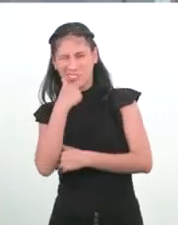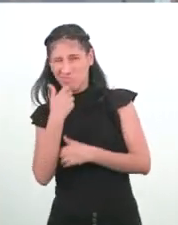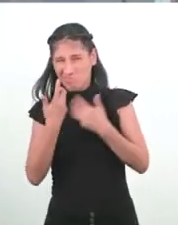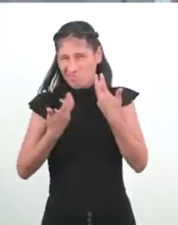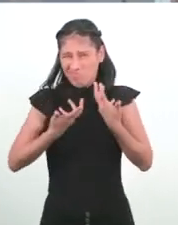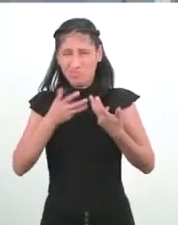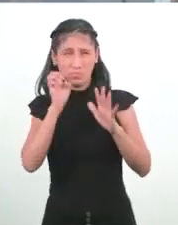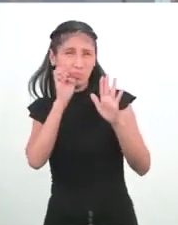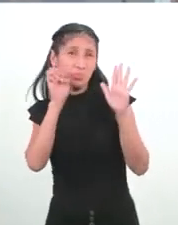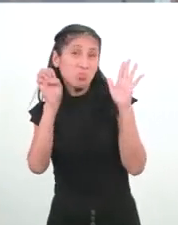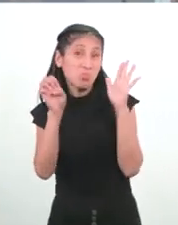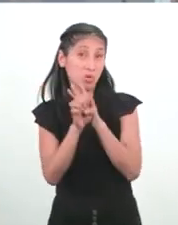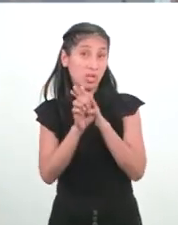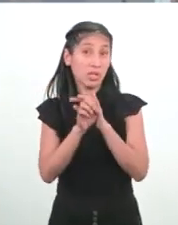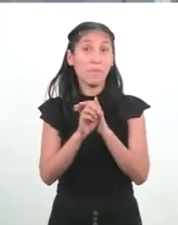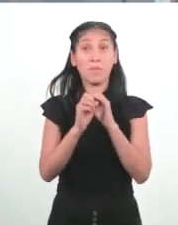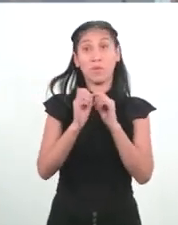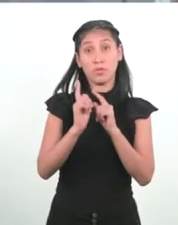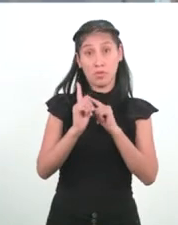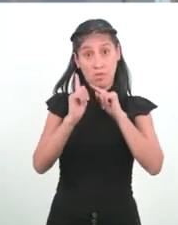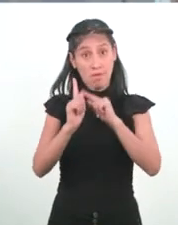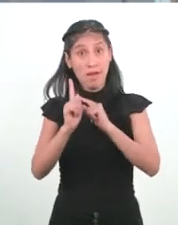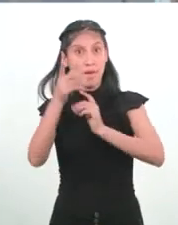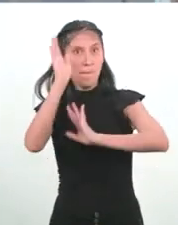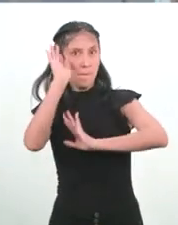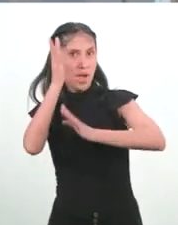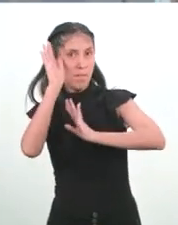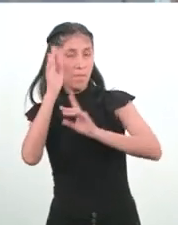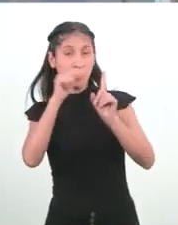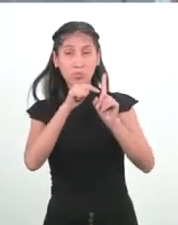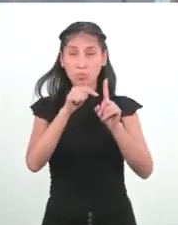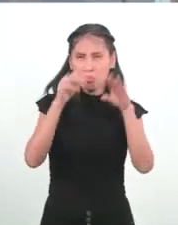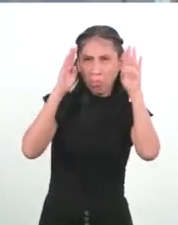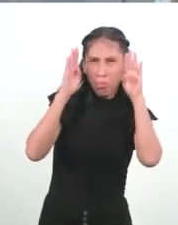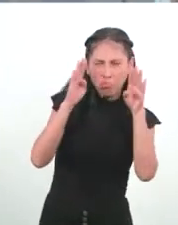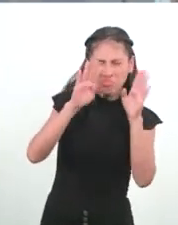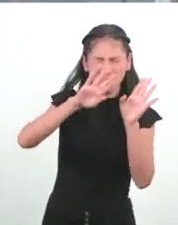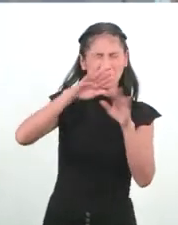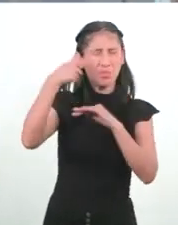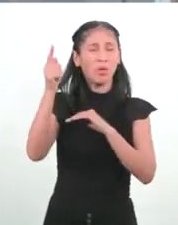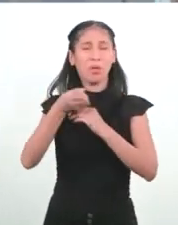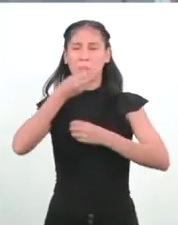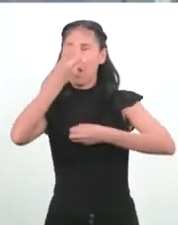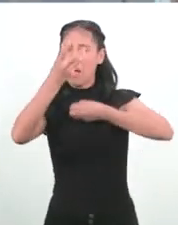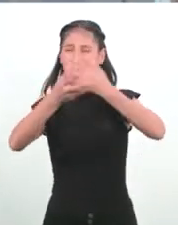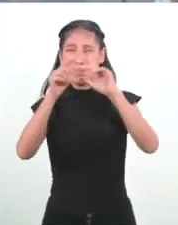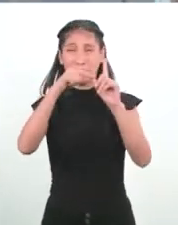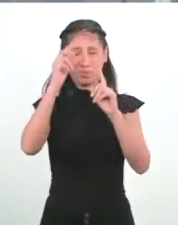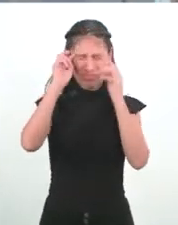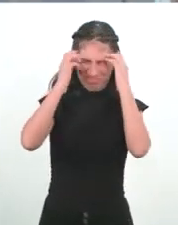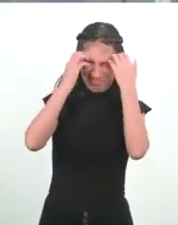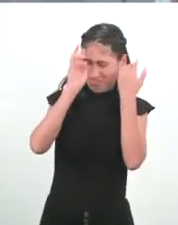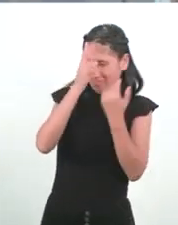ejemplo, no poner atención por pensar en otra cosa provoca un desentendimiento total de lo que se escucha.